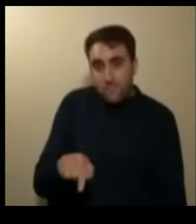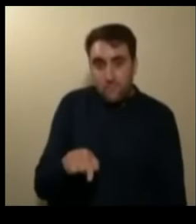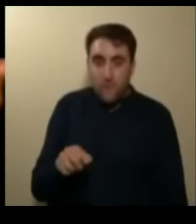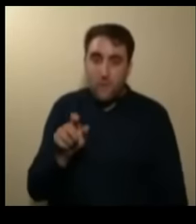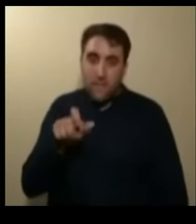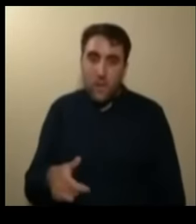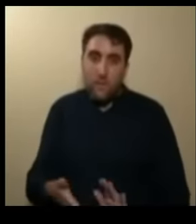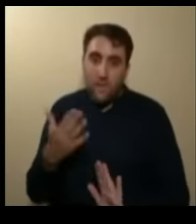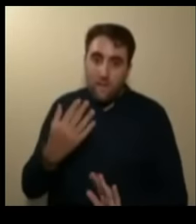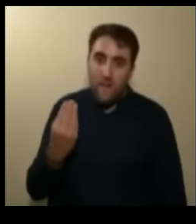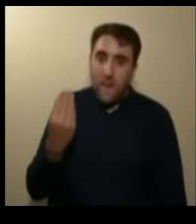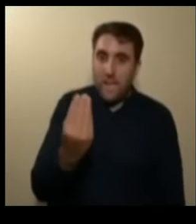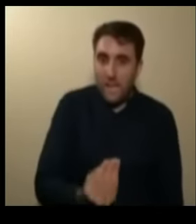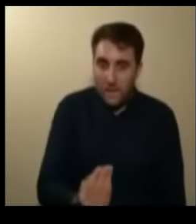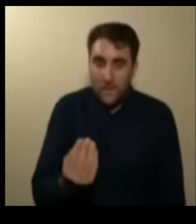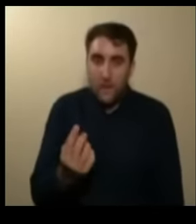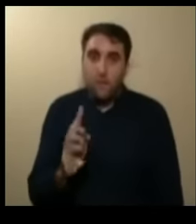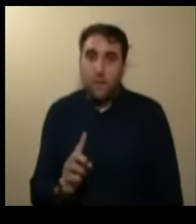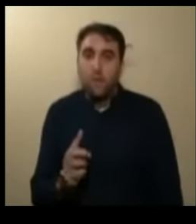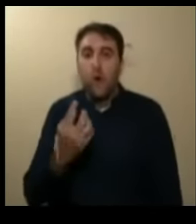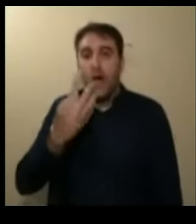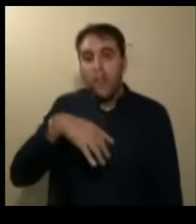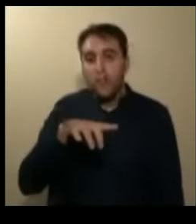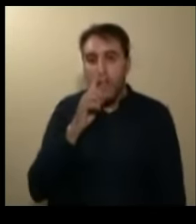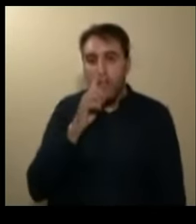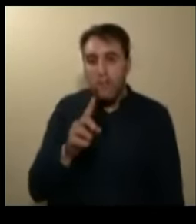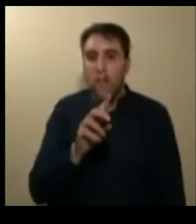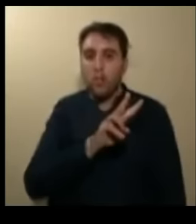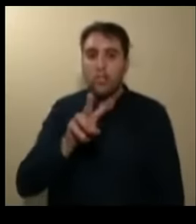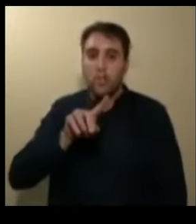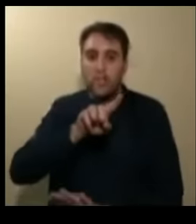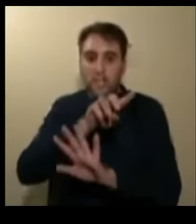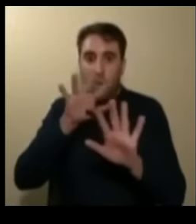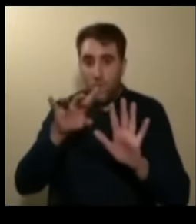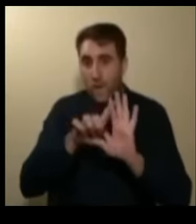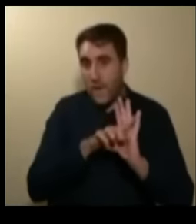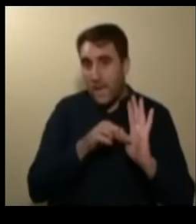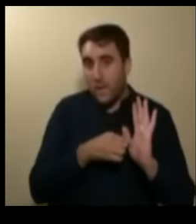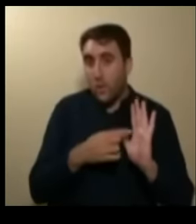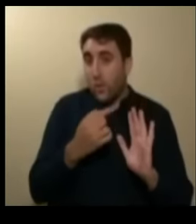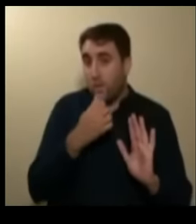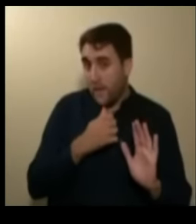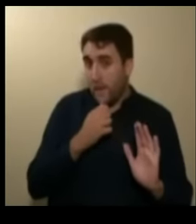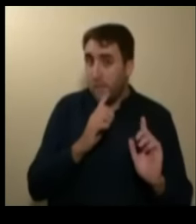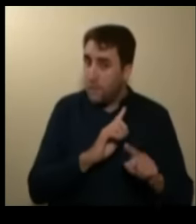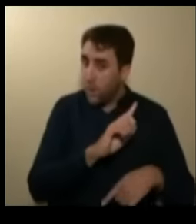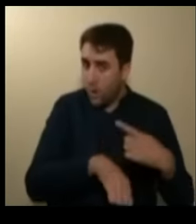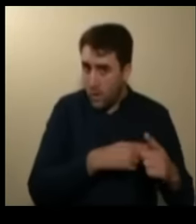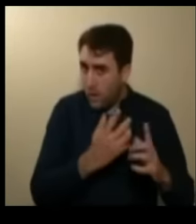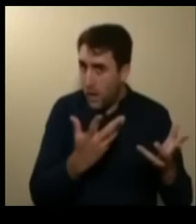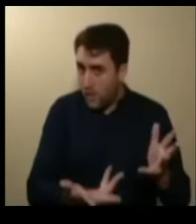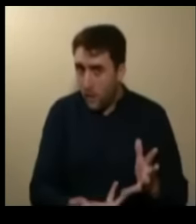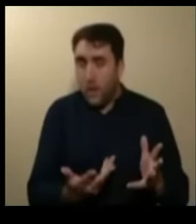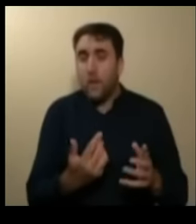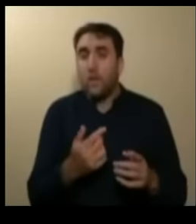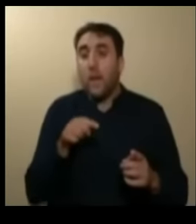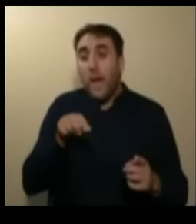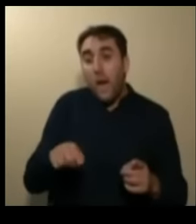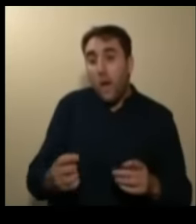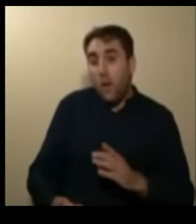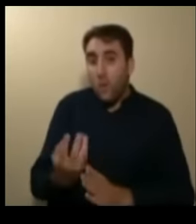mención cuando se hable que a través de la 14.219 se permite el arrendamiento sin garantía. Aquí los inquilinos